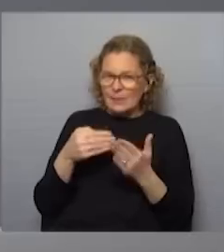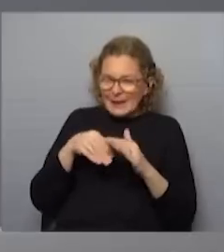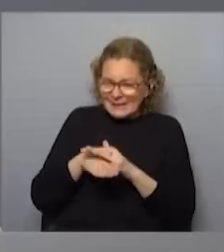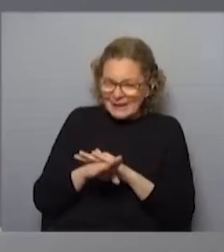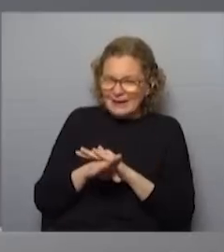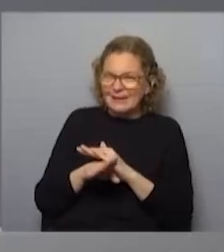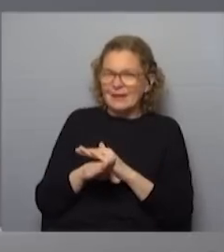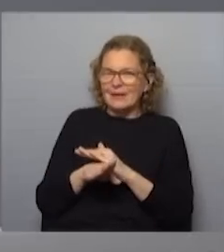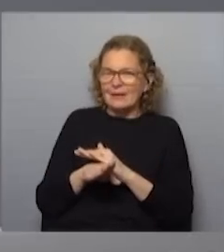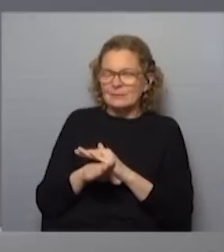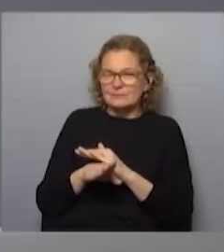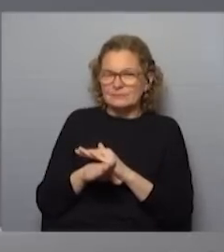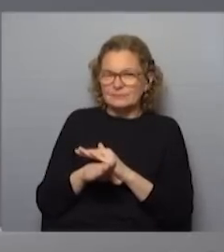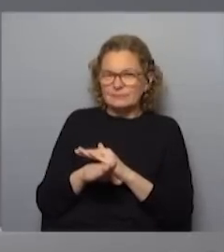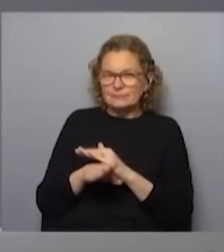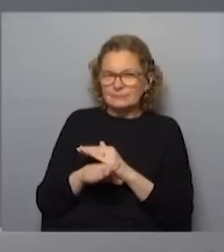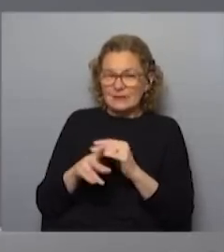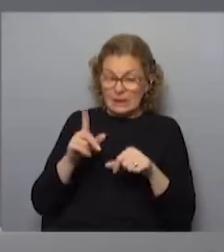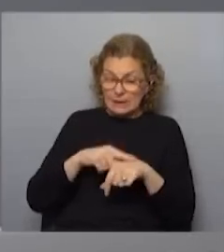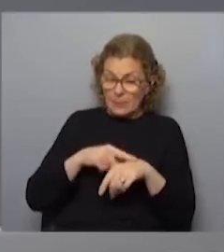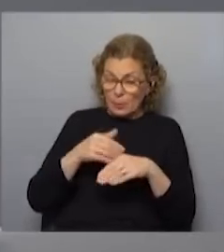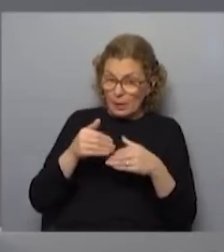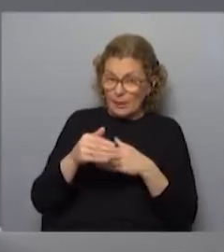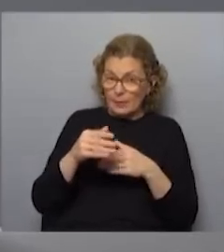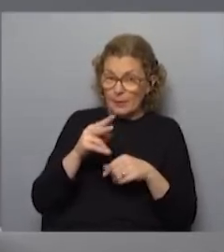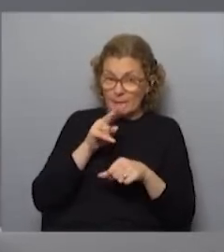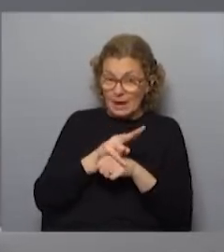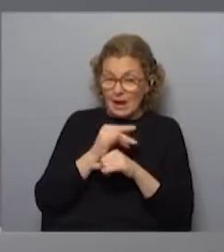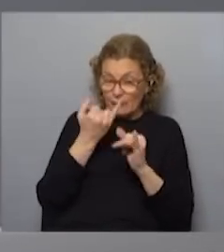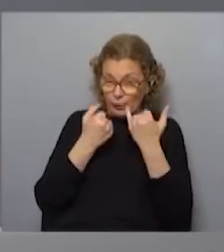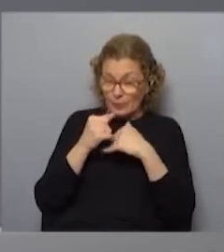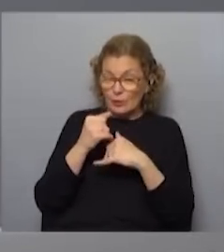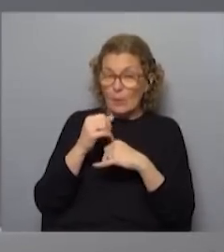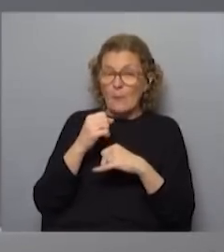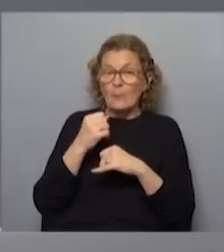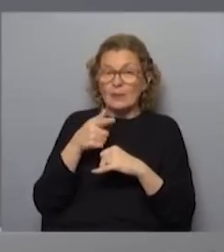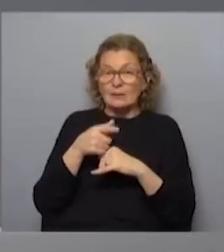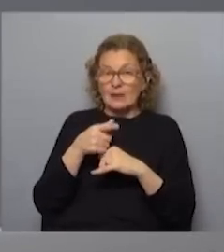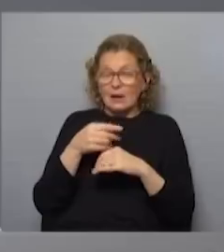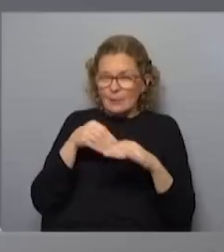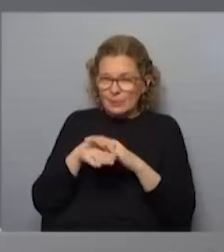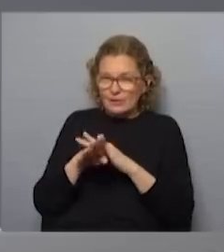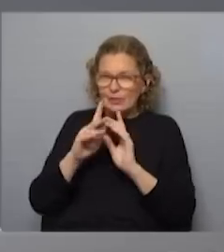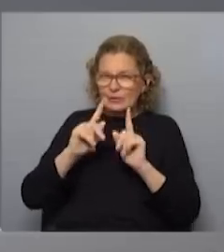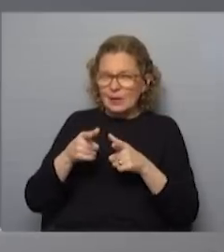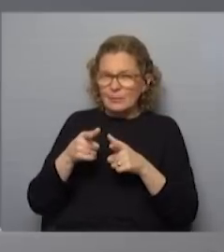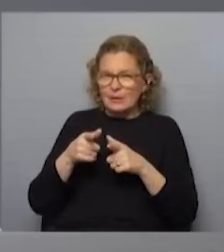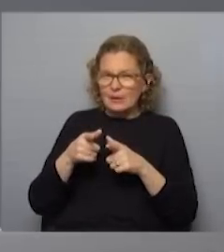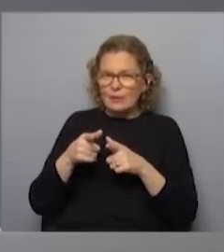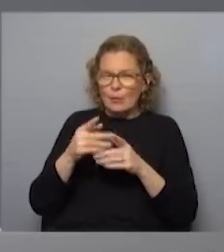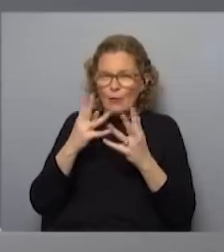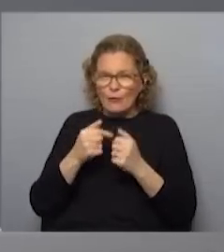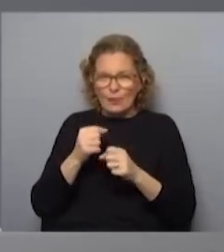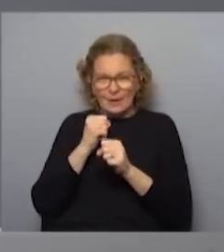infiltración de largos períodos para espiar y pasar información por supuesto está la infiltración también como modus